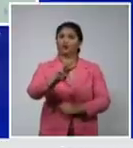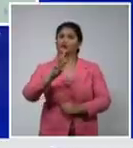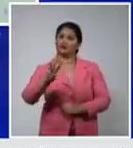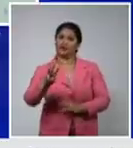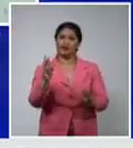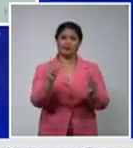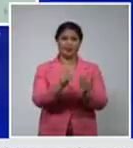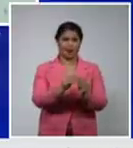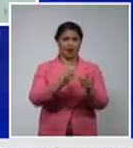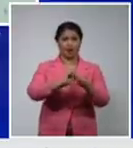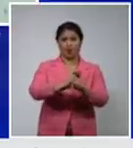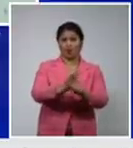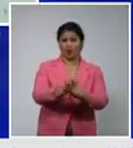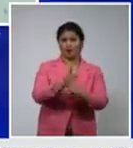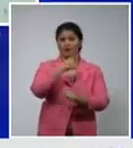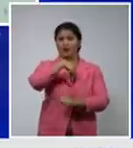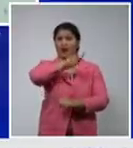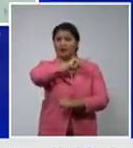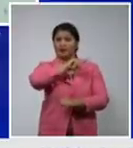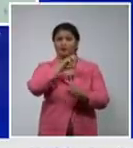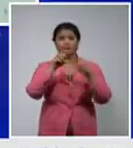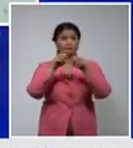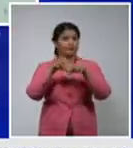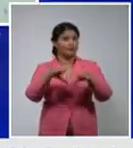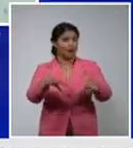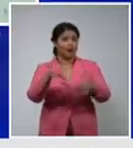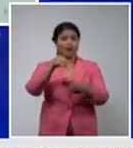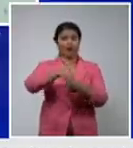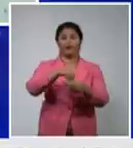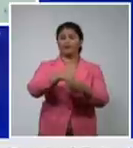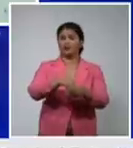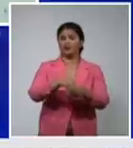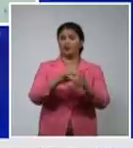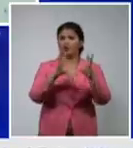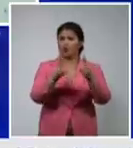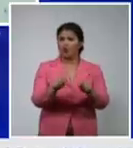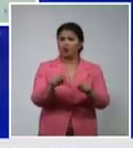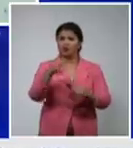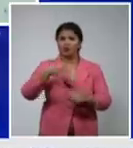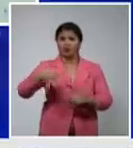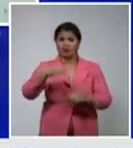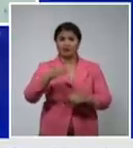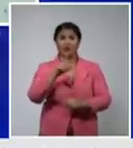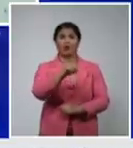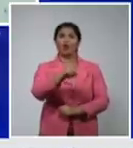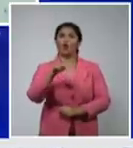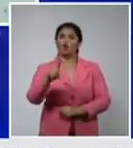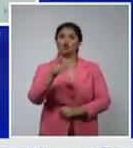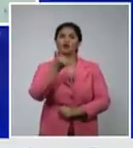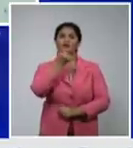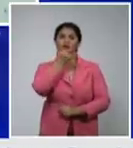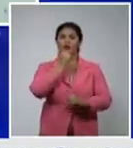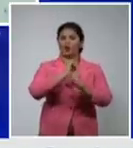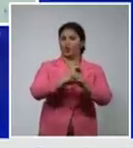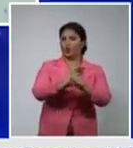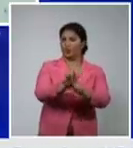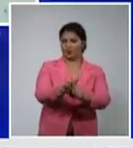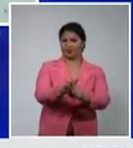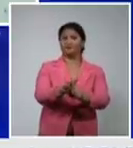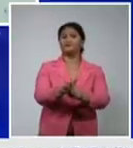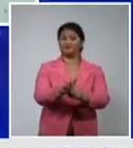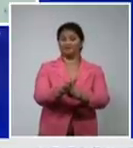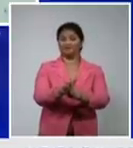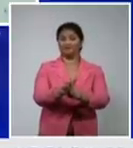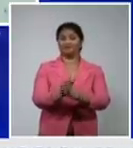ayer, disperso en sus 11 municipios, lamentablemente, 13 en